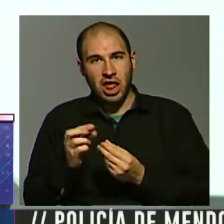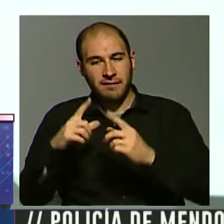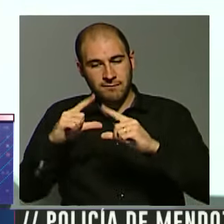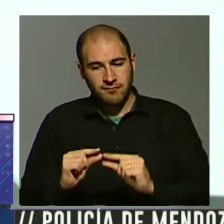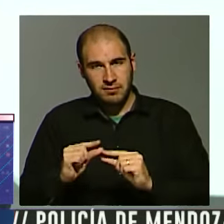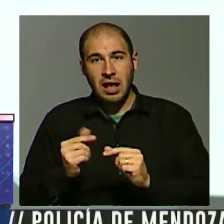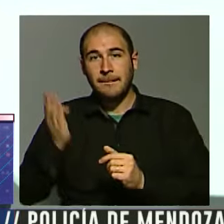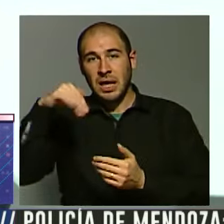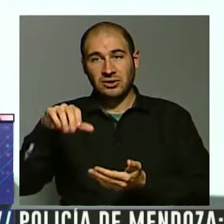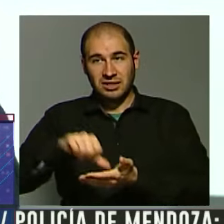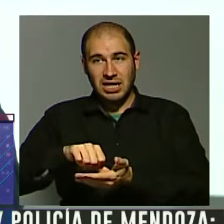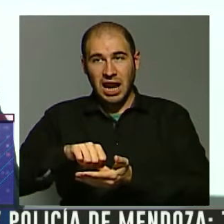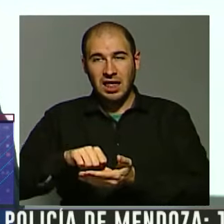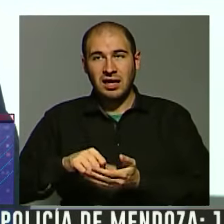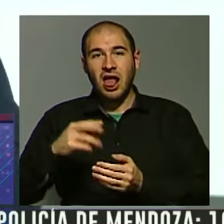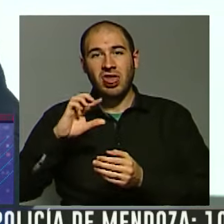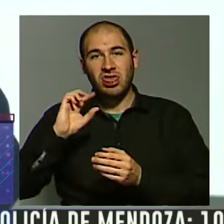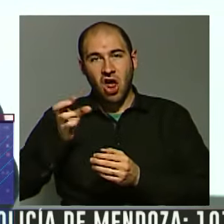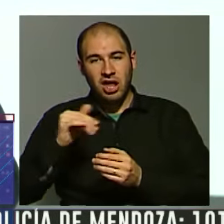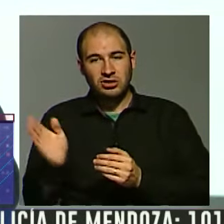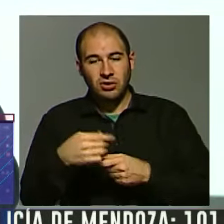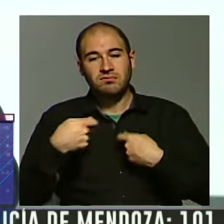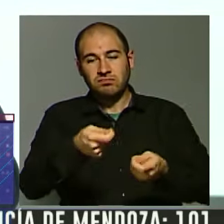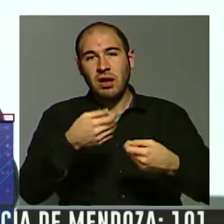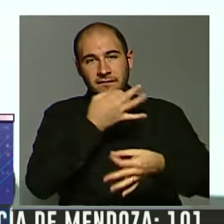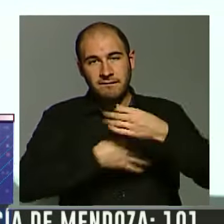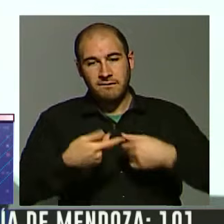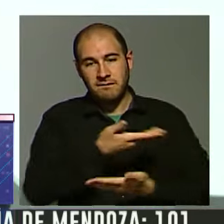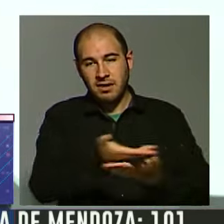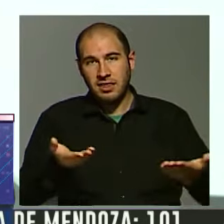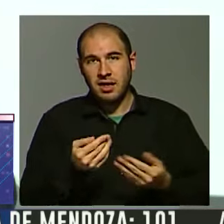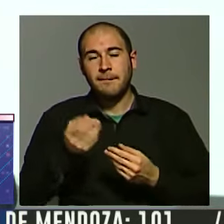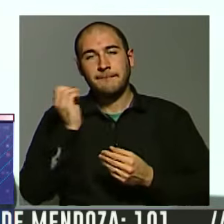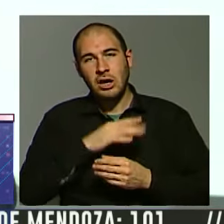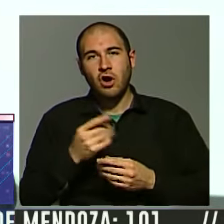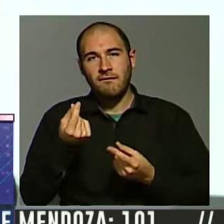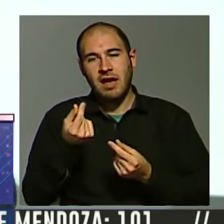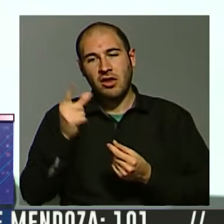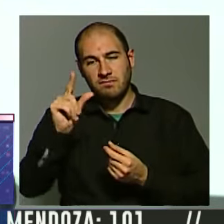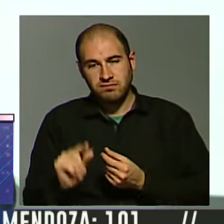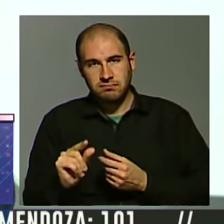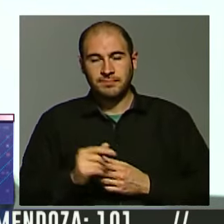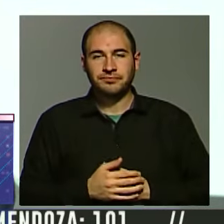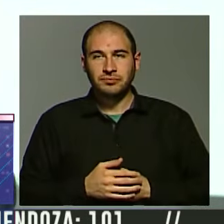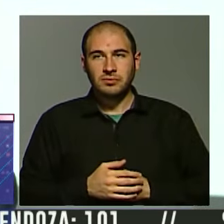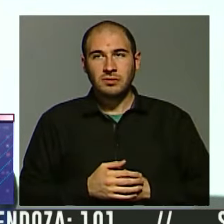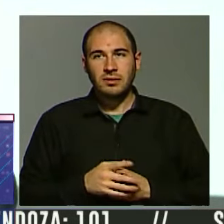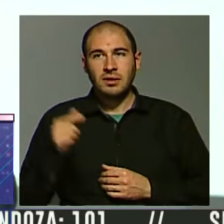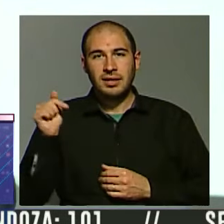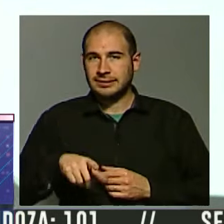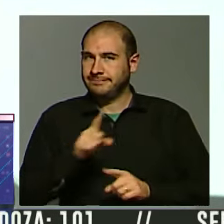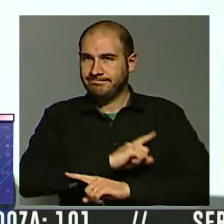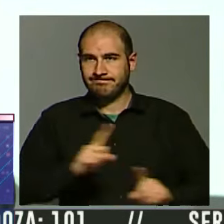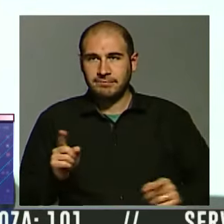cual estimaba el Banco Central que todos estos dólares iban a ir al mercado y ayudaban a reducir la cotización. Lo cual no terminó siendo